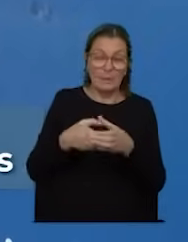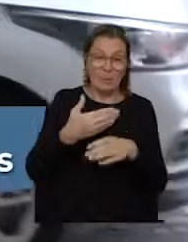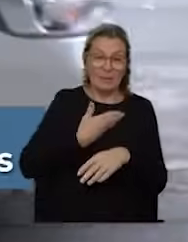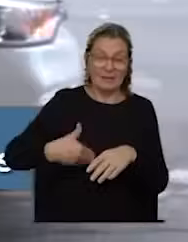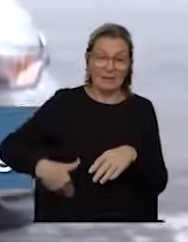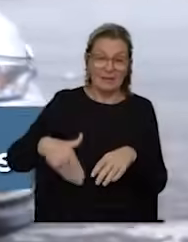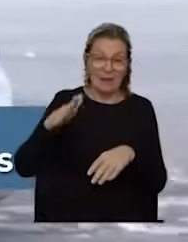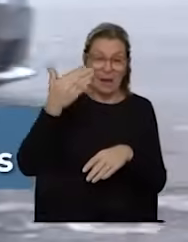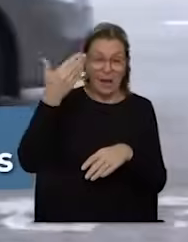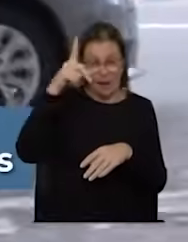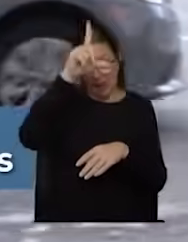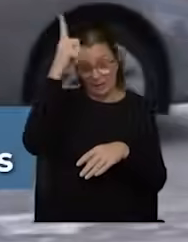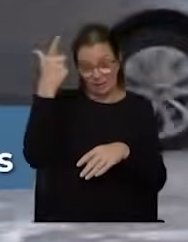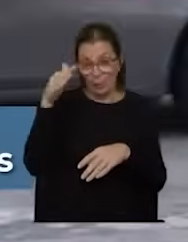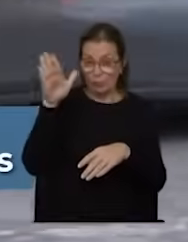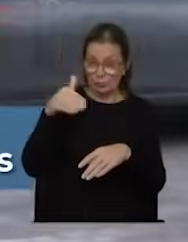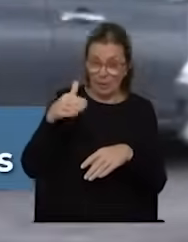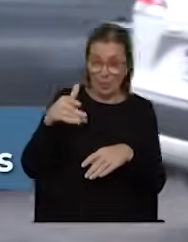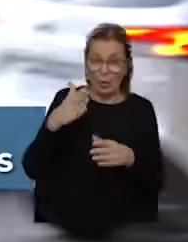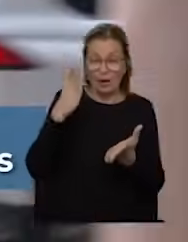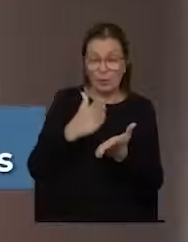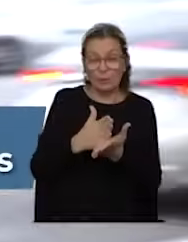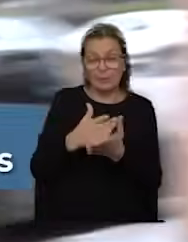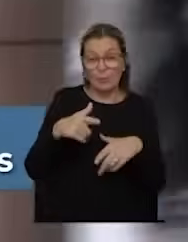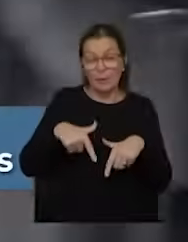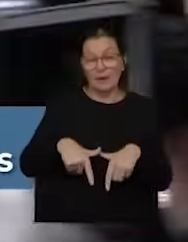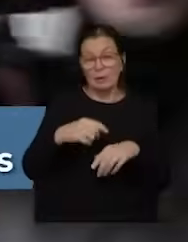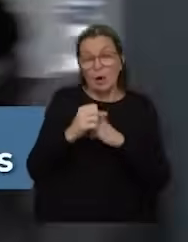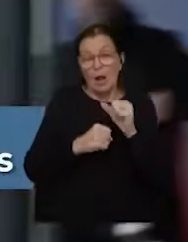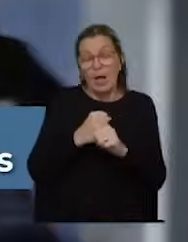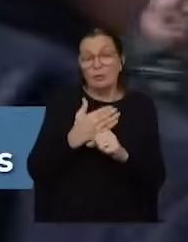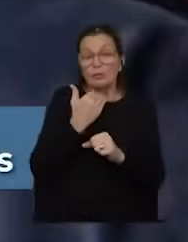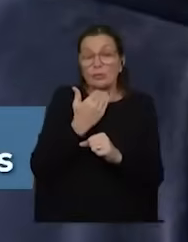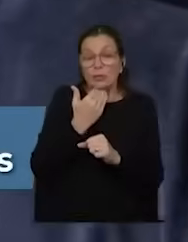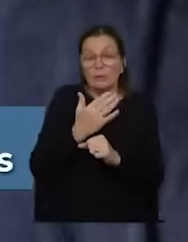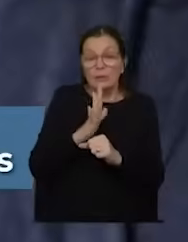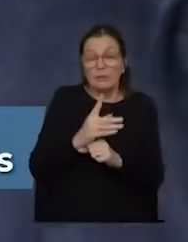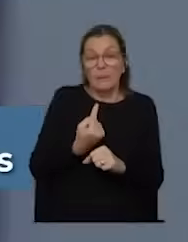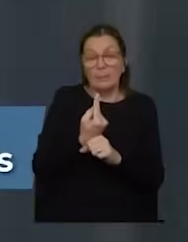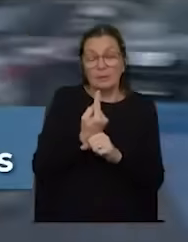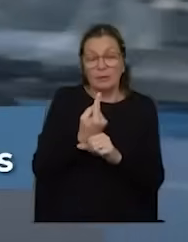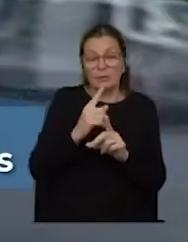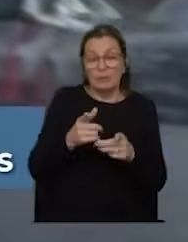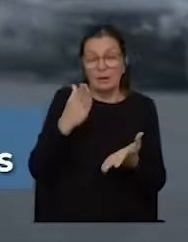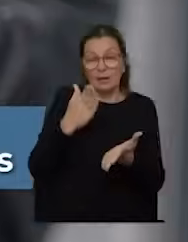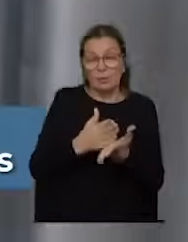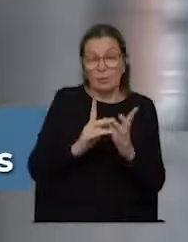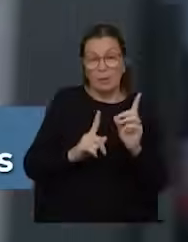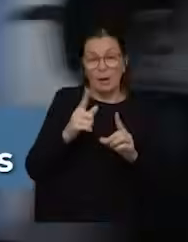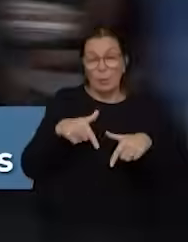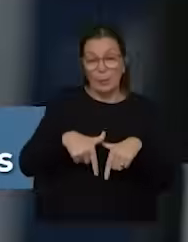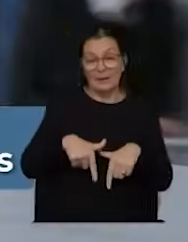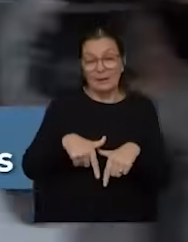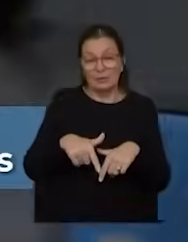Pou tal vez eh el último consejo de ministros del año seguro que el primero y también el último para algunos de los